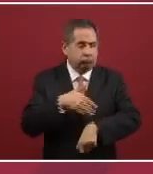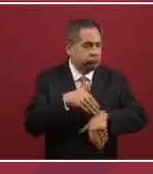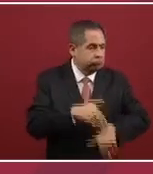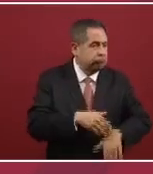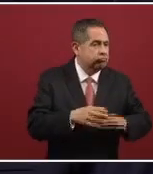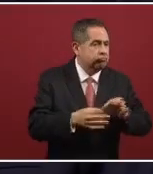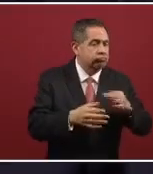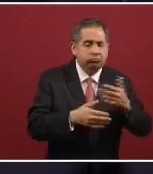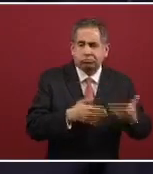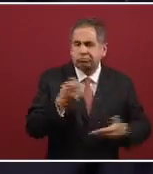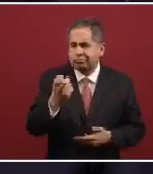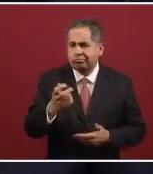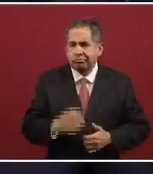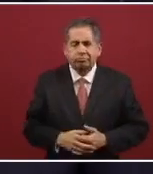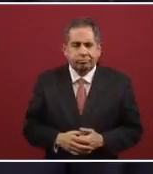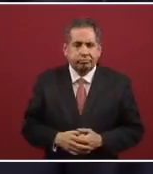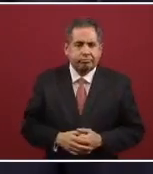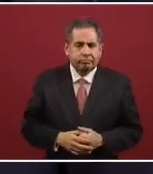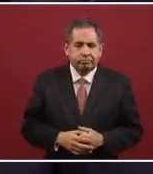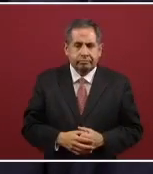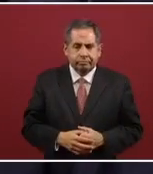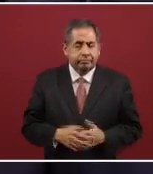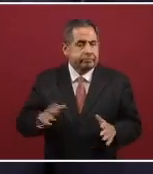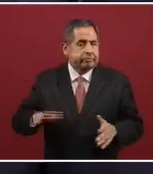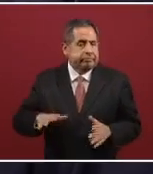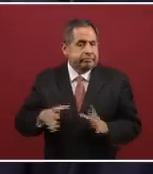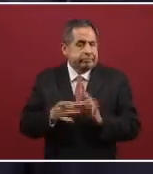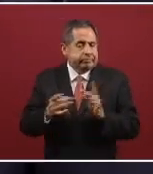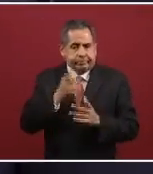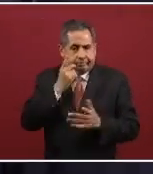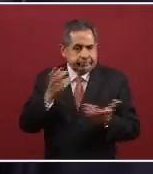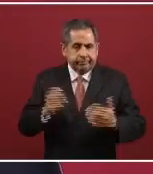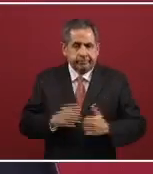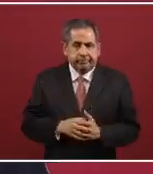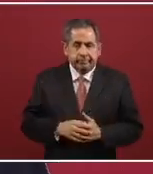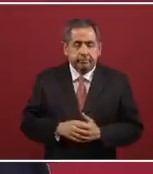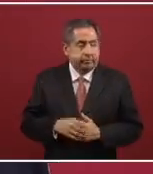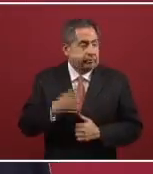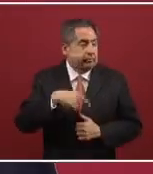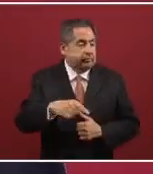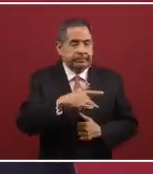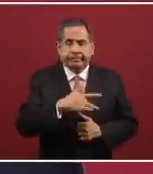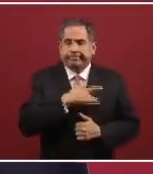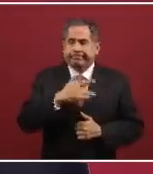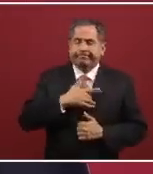Entonces, esto, como se dice coloquialmente, les mueve el tapete